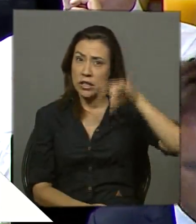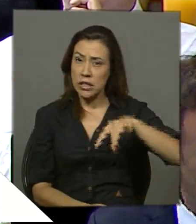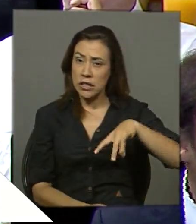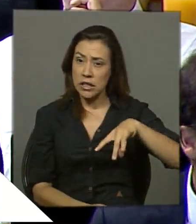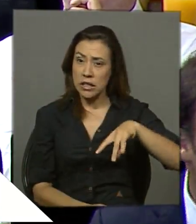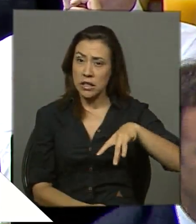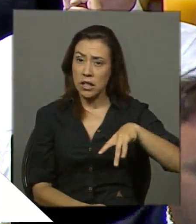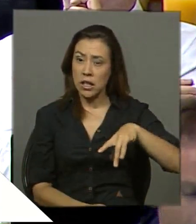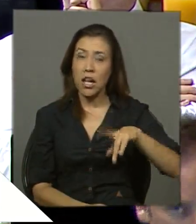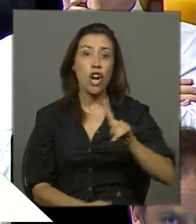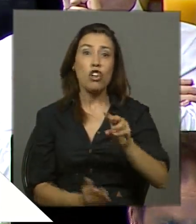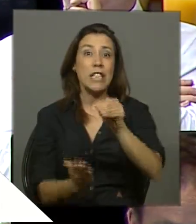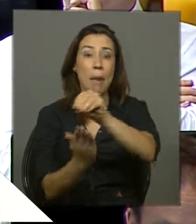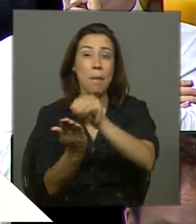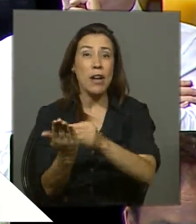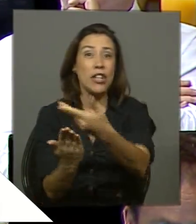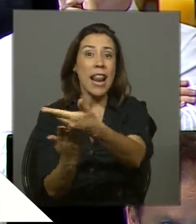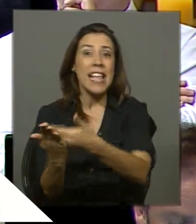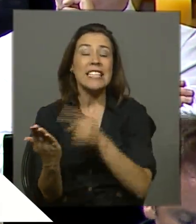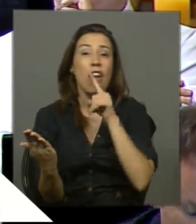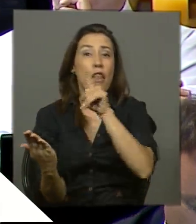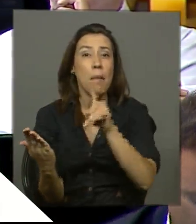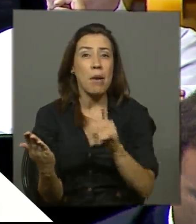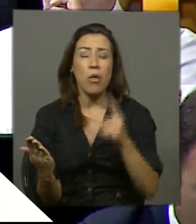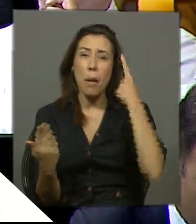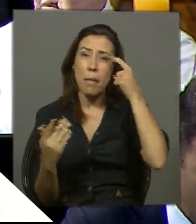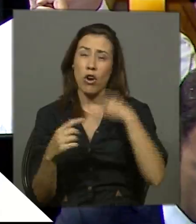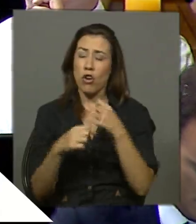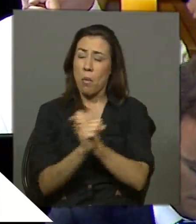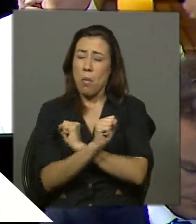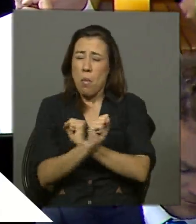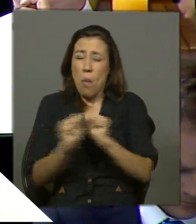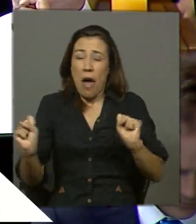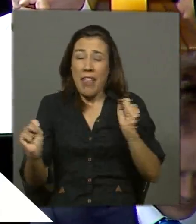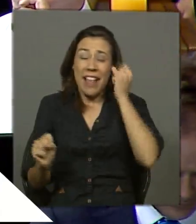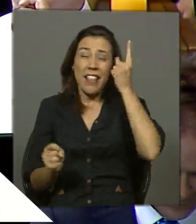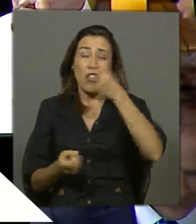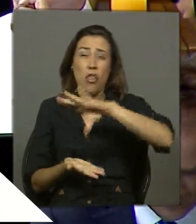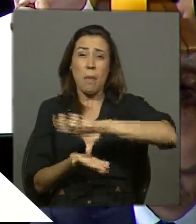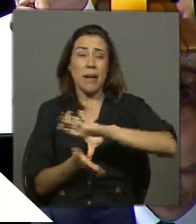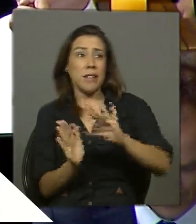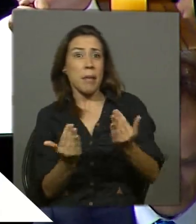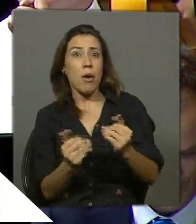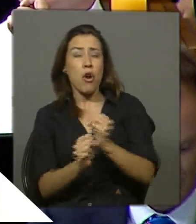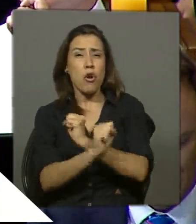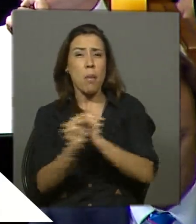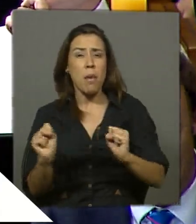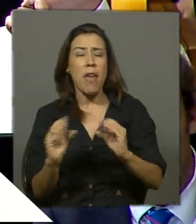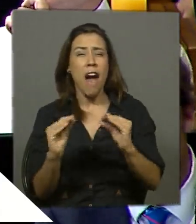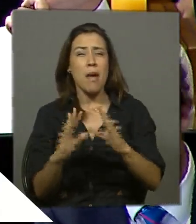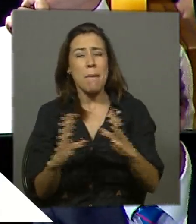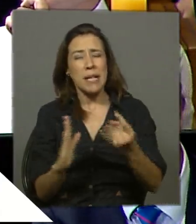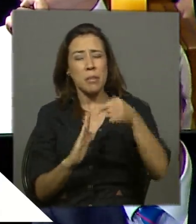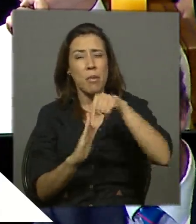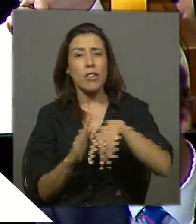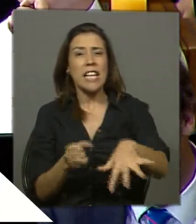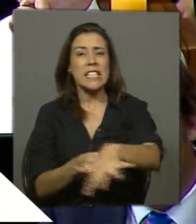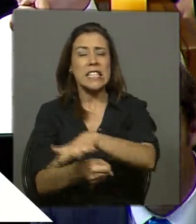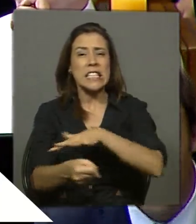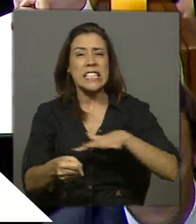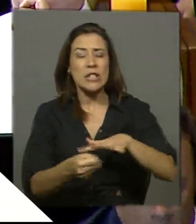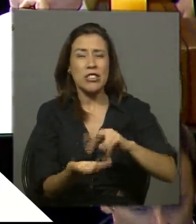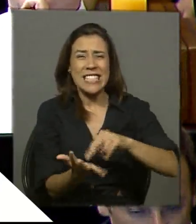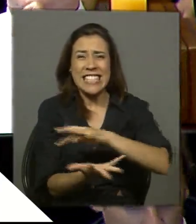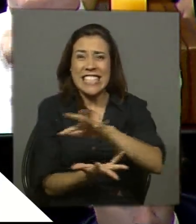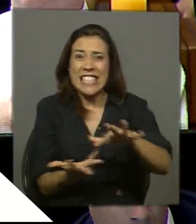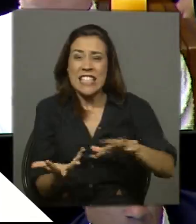ministro que no está en el temario Pero sería incomprensible para todo el país que no pudiéramos ahondar en la situación de